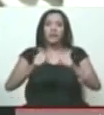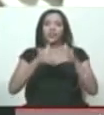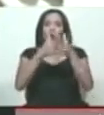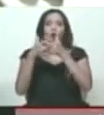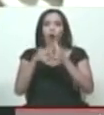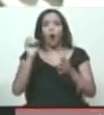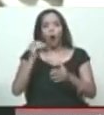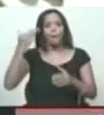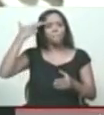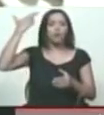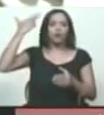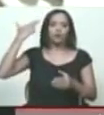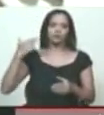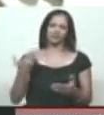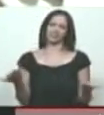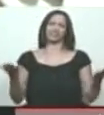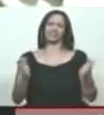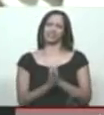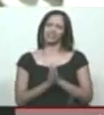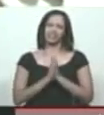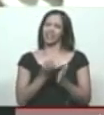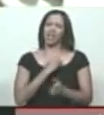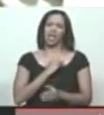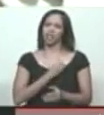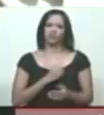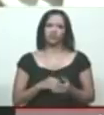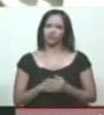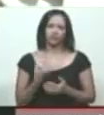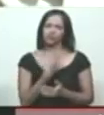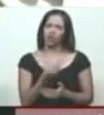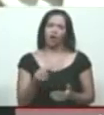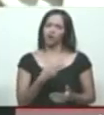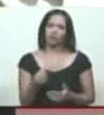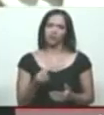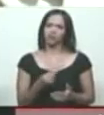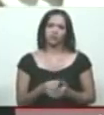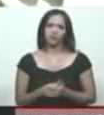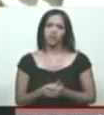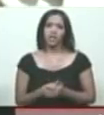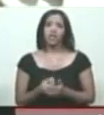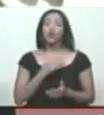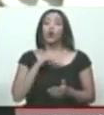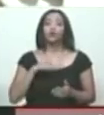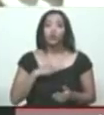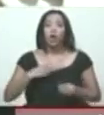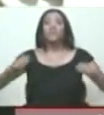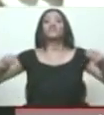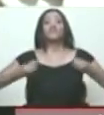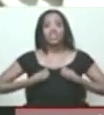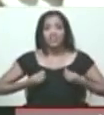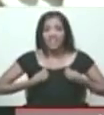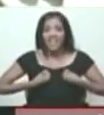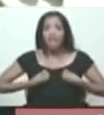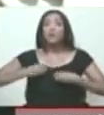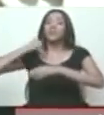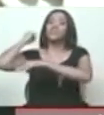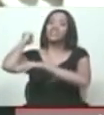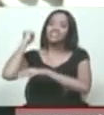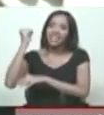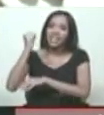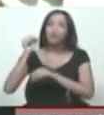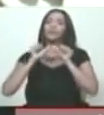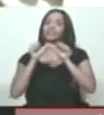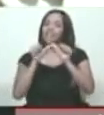disparo. No, no, no. Nosotros no chantajeamos a nadie. Nosotros, como dice nuestra consigna, viviremos y venceremos y